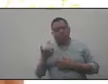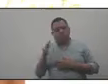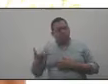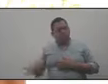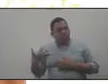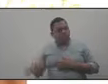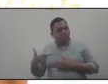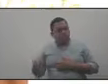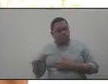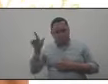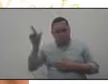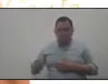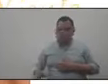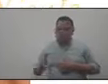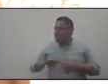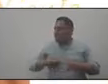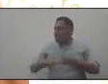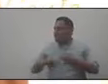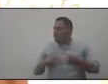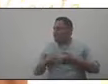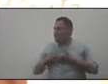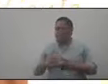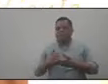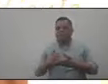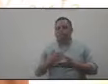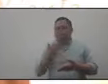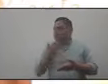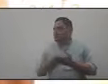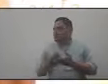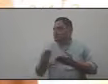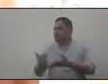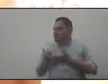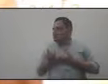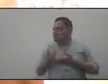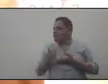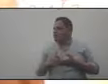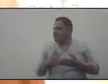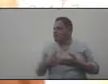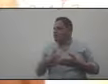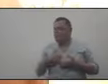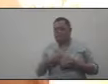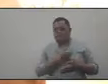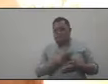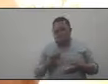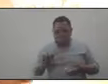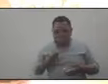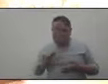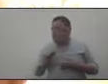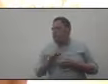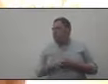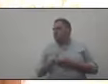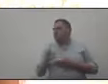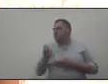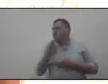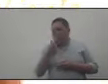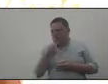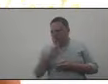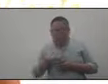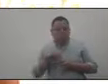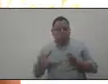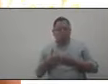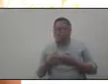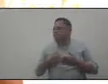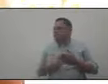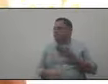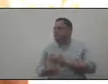ella ha sido una buena colaboradora y me ha colaborado muchísimo con mis tratamientos, con mis medicamentos, porque yo estoy